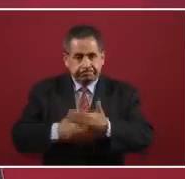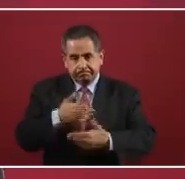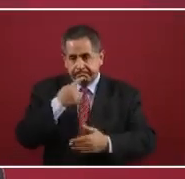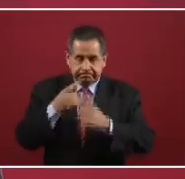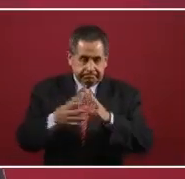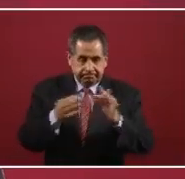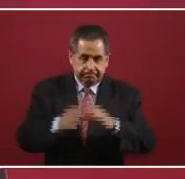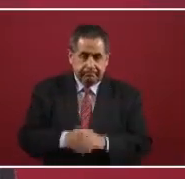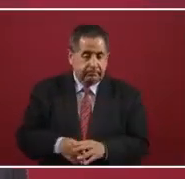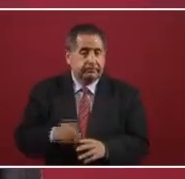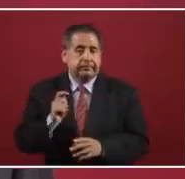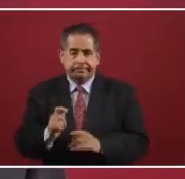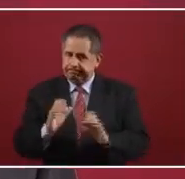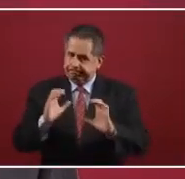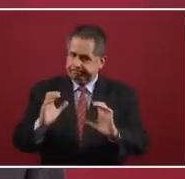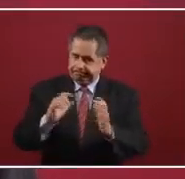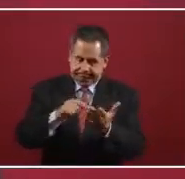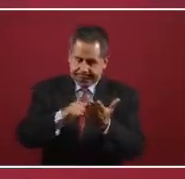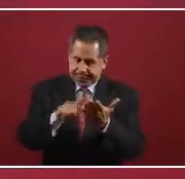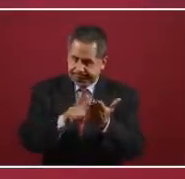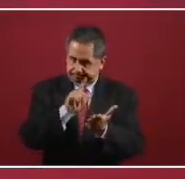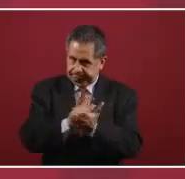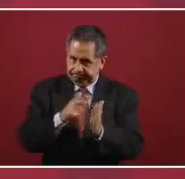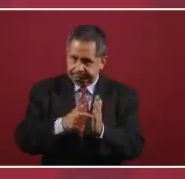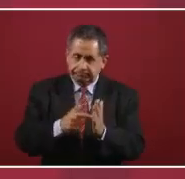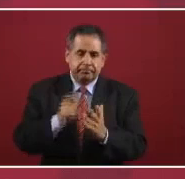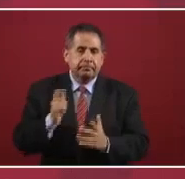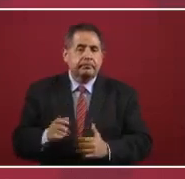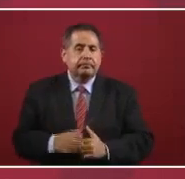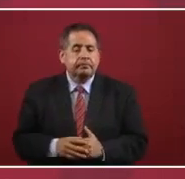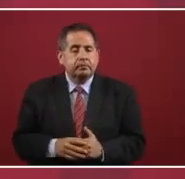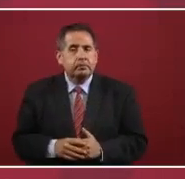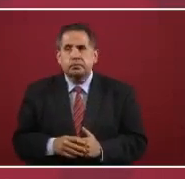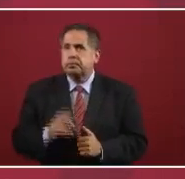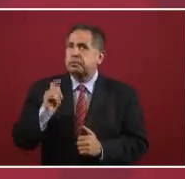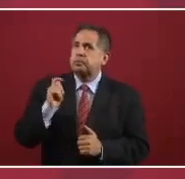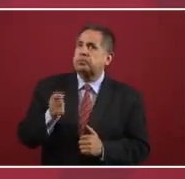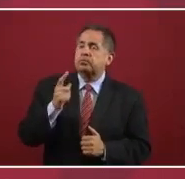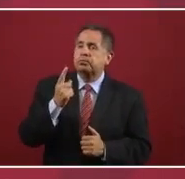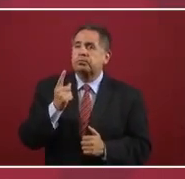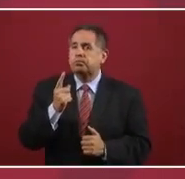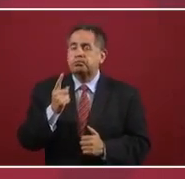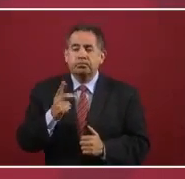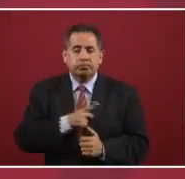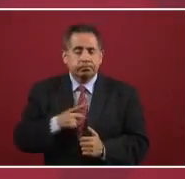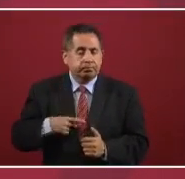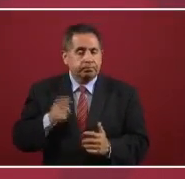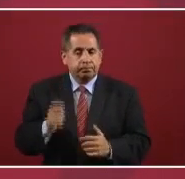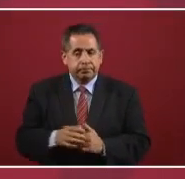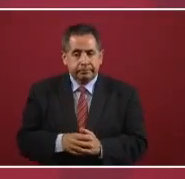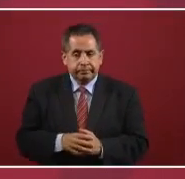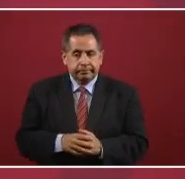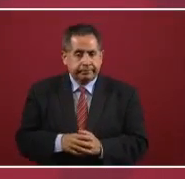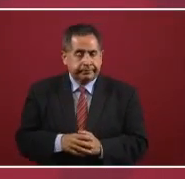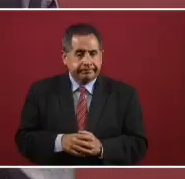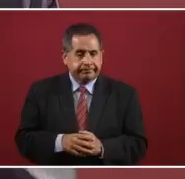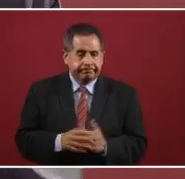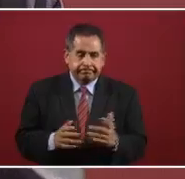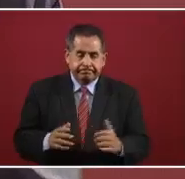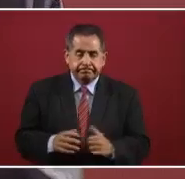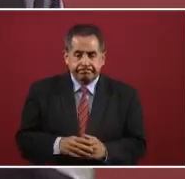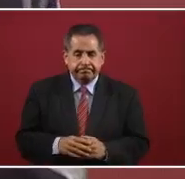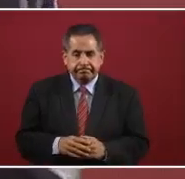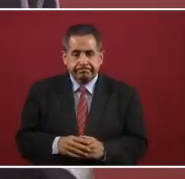desde luego cuidando que no sean